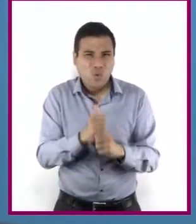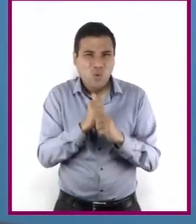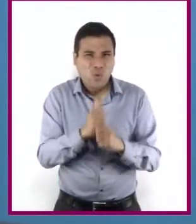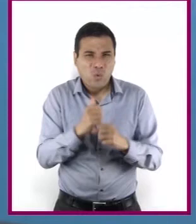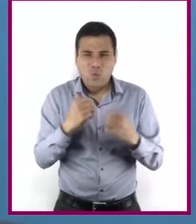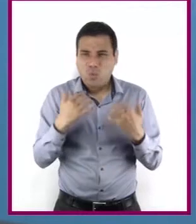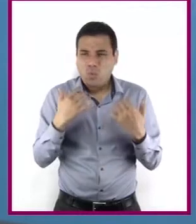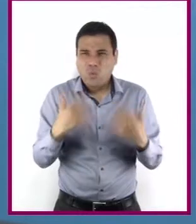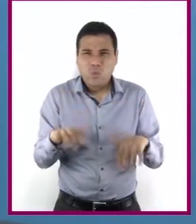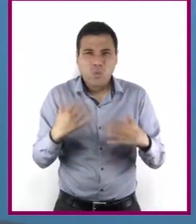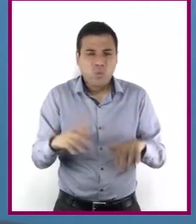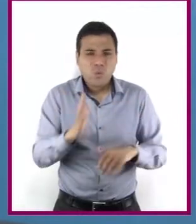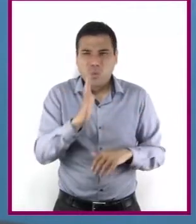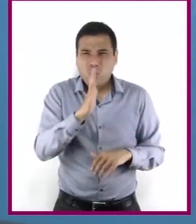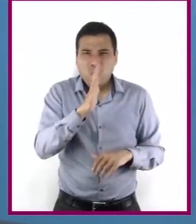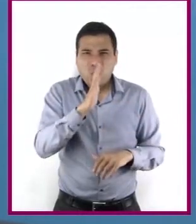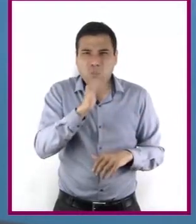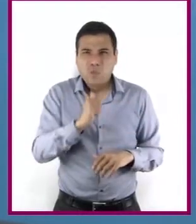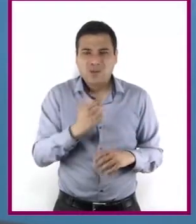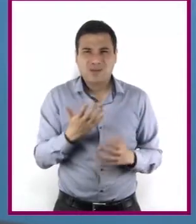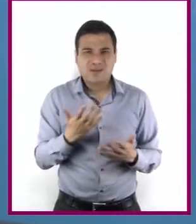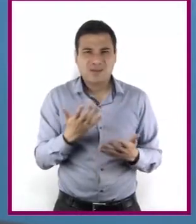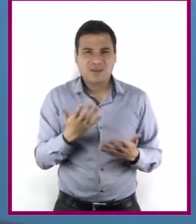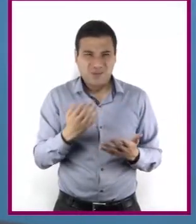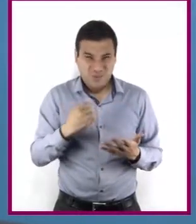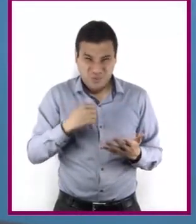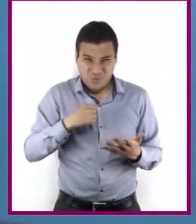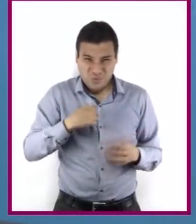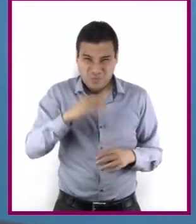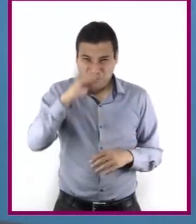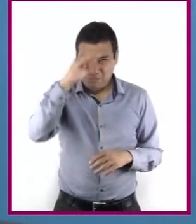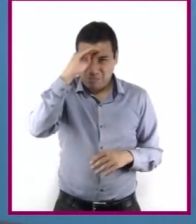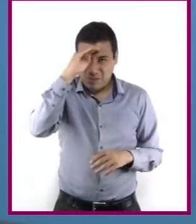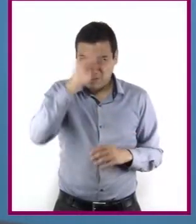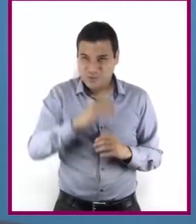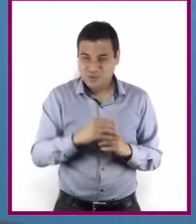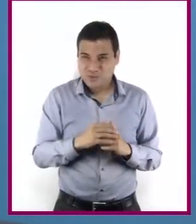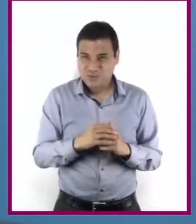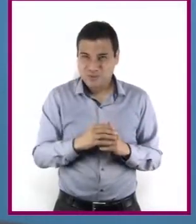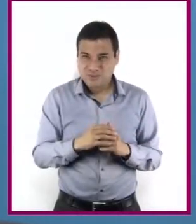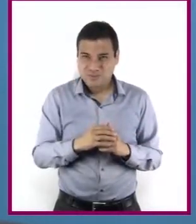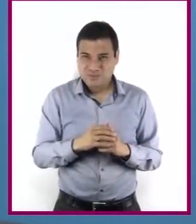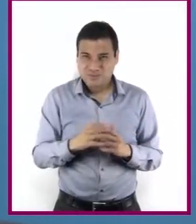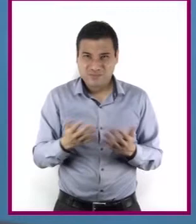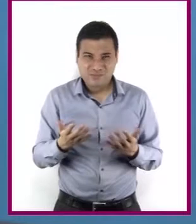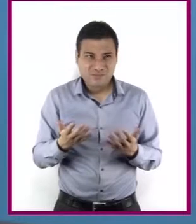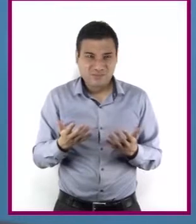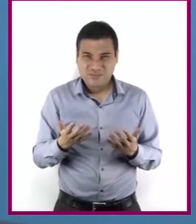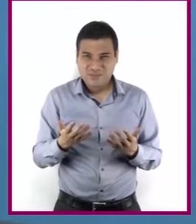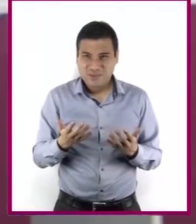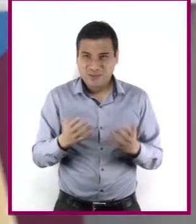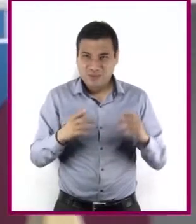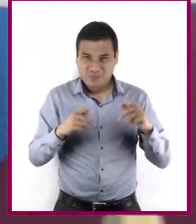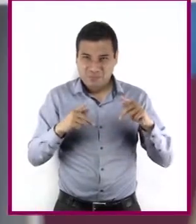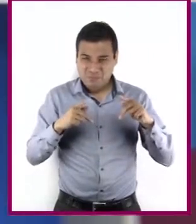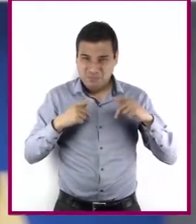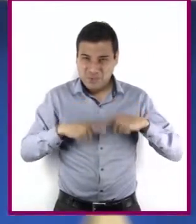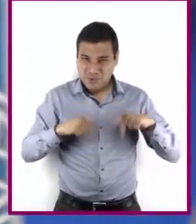que me pregunte si es correcto hablar de ningún ser humano como un ser cristiano o